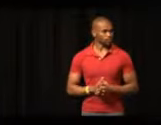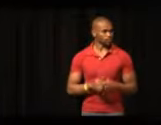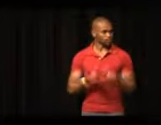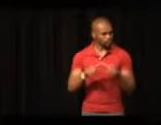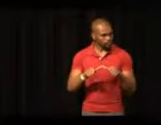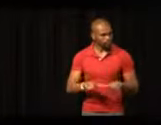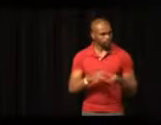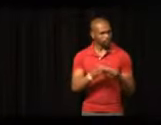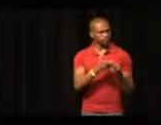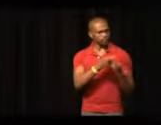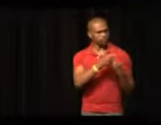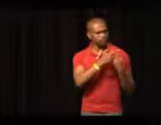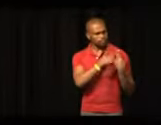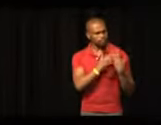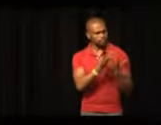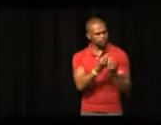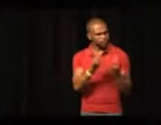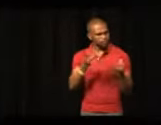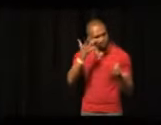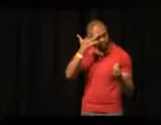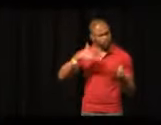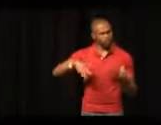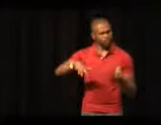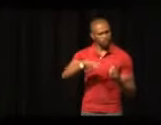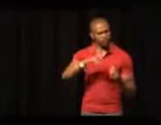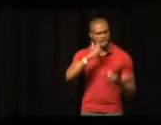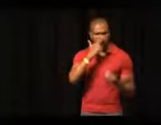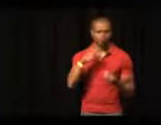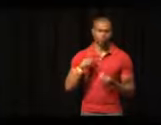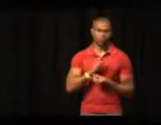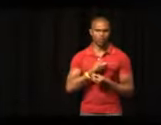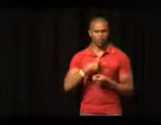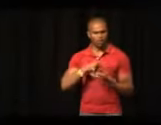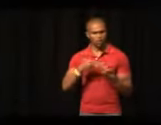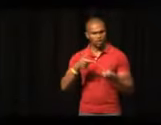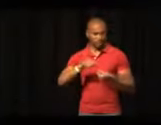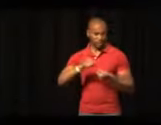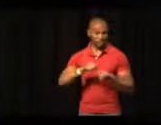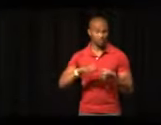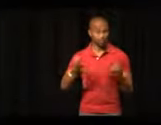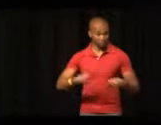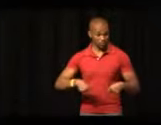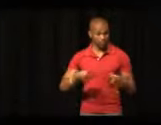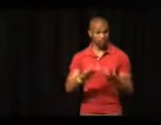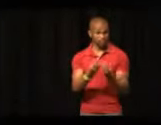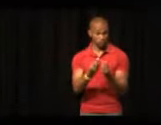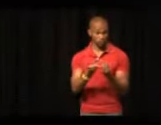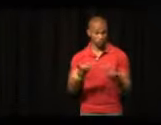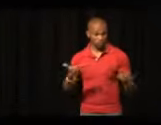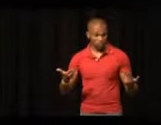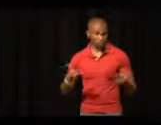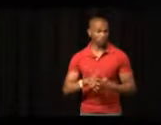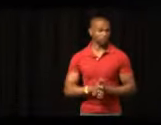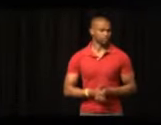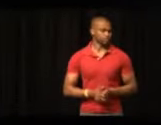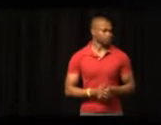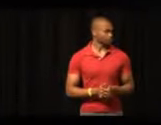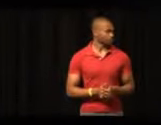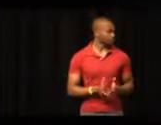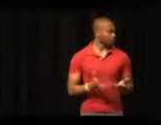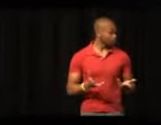que deje un legado para un mayor número de personas. Yo creo que todavía tenemos mucho por hacer en relación a ello.